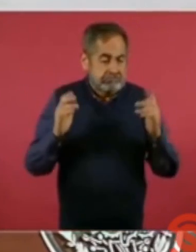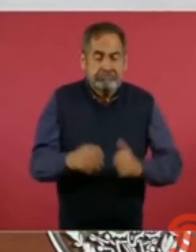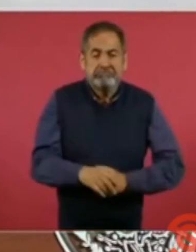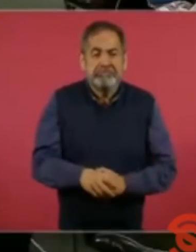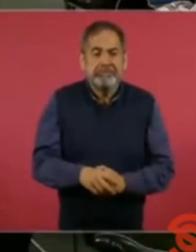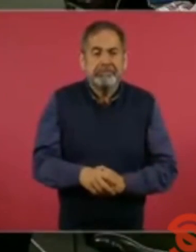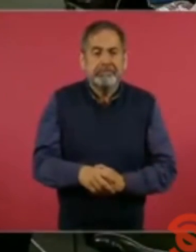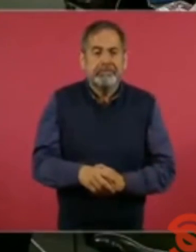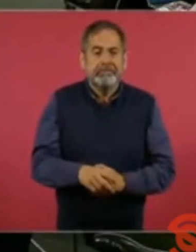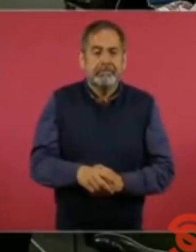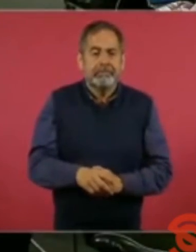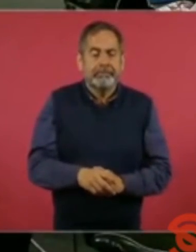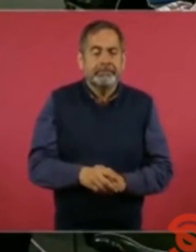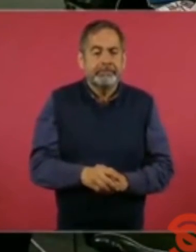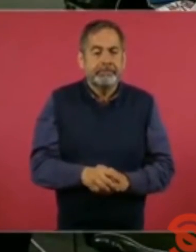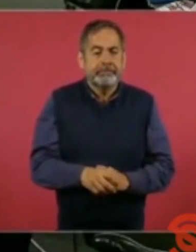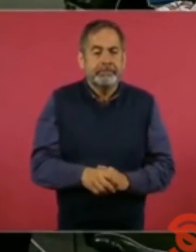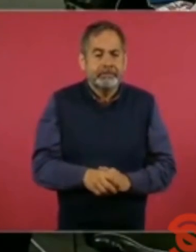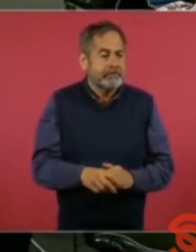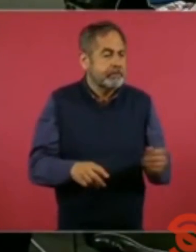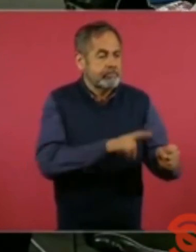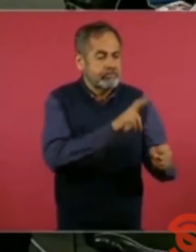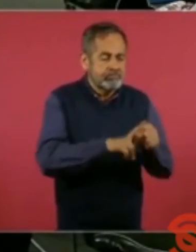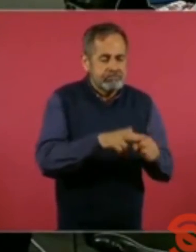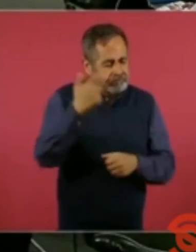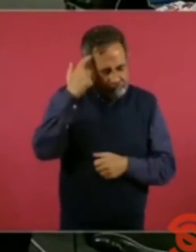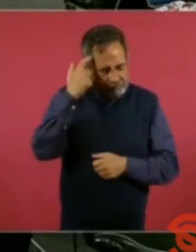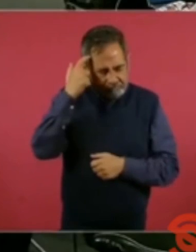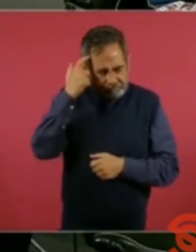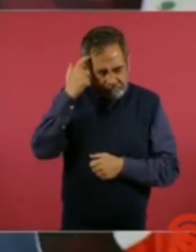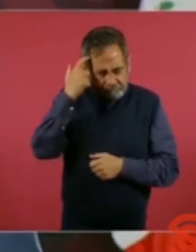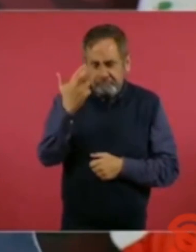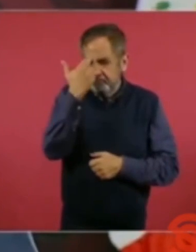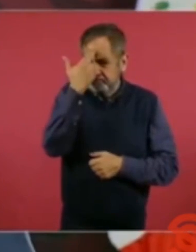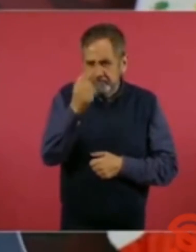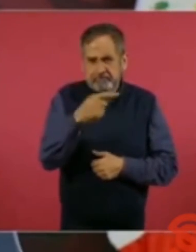la reforma a la Constitución.